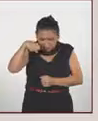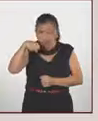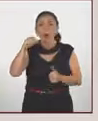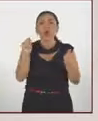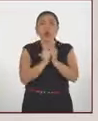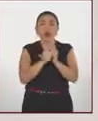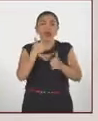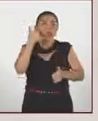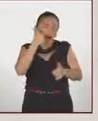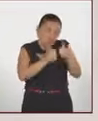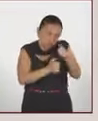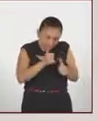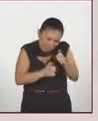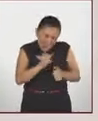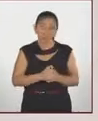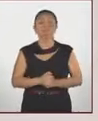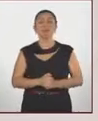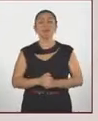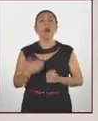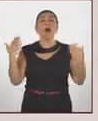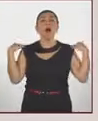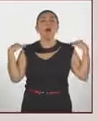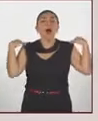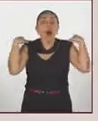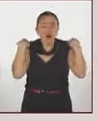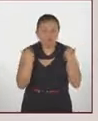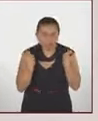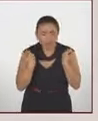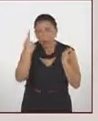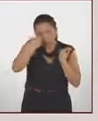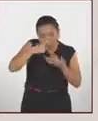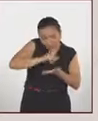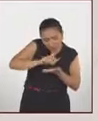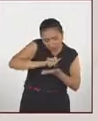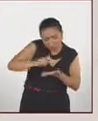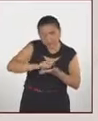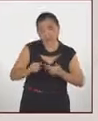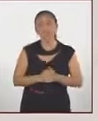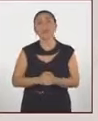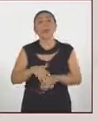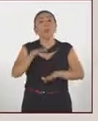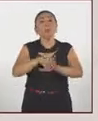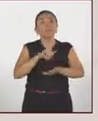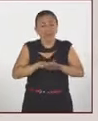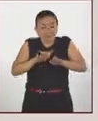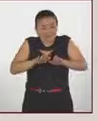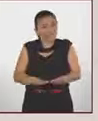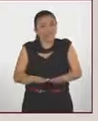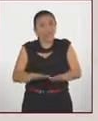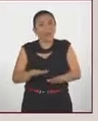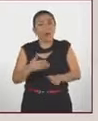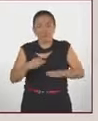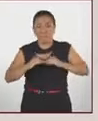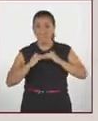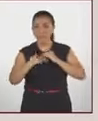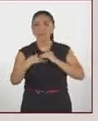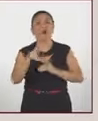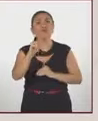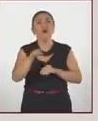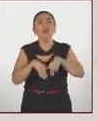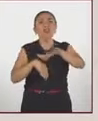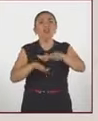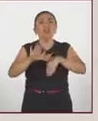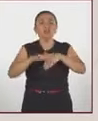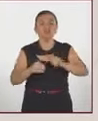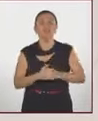tablets. Hombros encorvados al escribir. Pies no apoyados en el suelo. Y pregunta